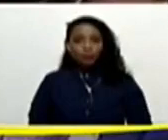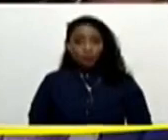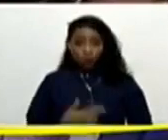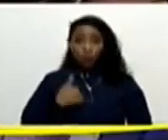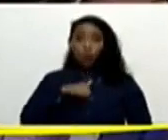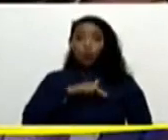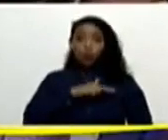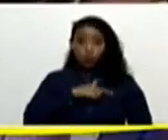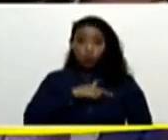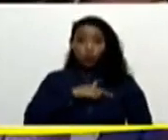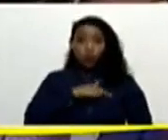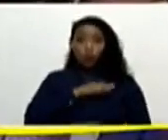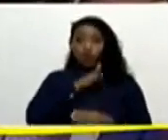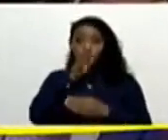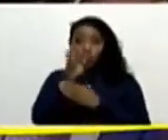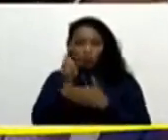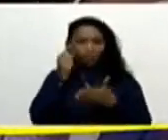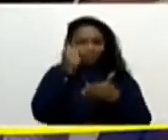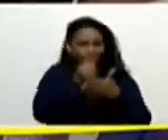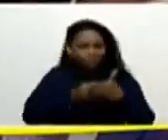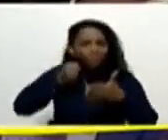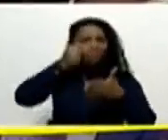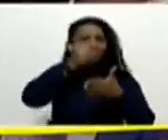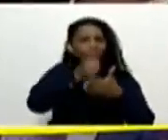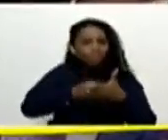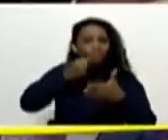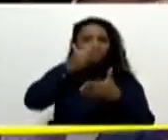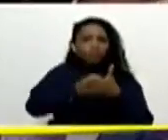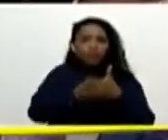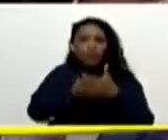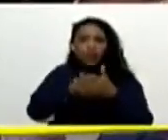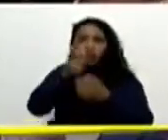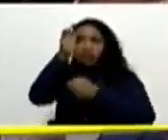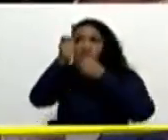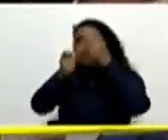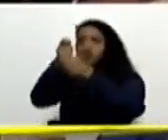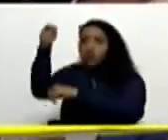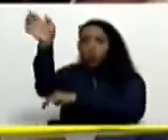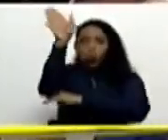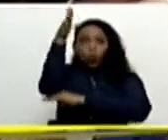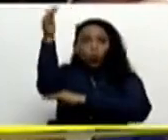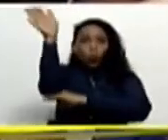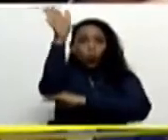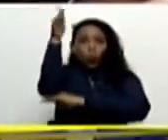Nosotros estábamos en la batalla levantando la bandera de Sandino